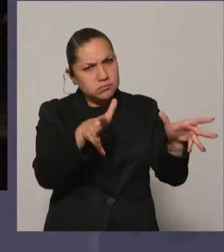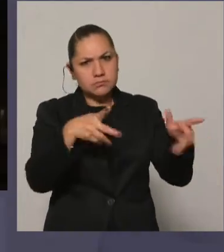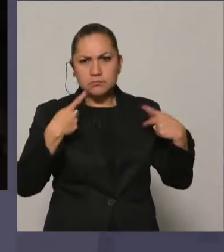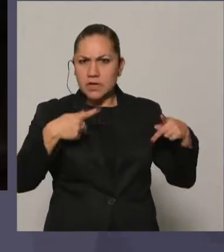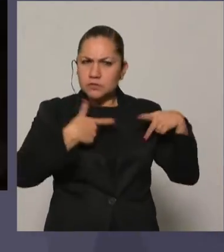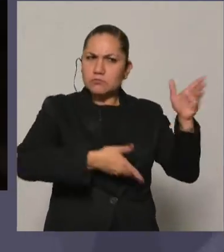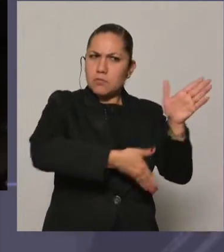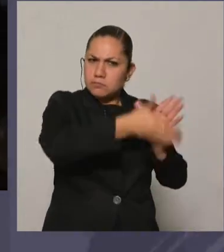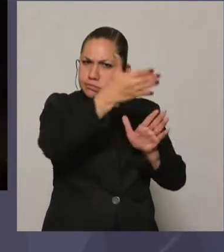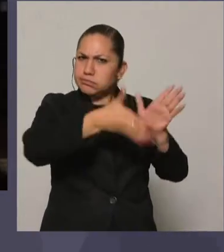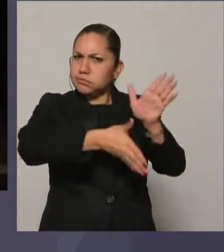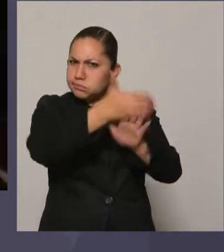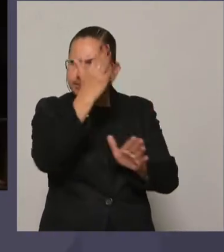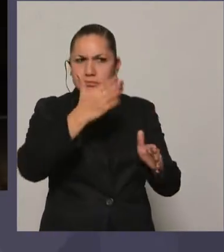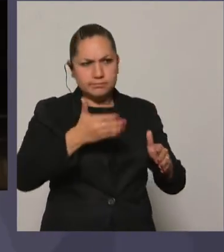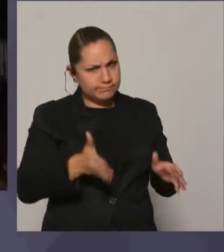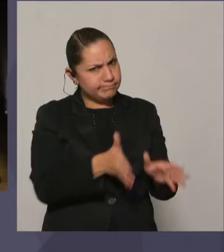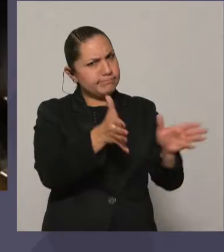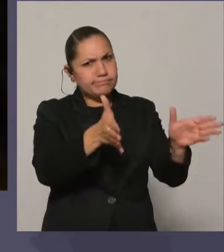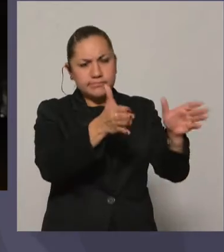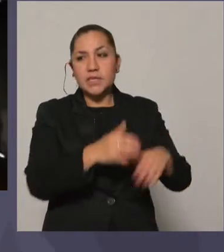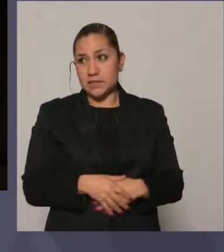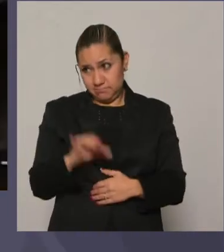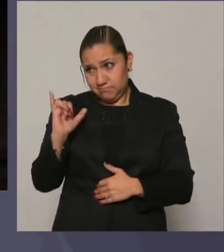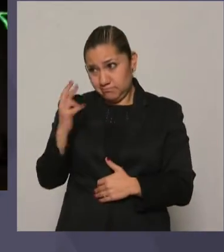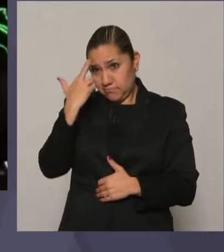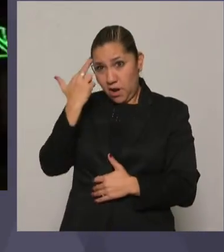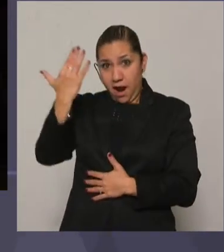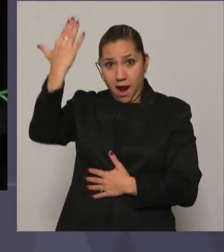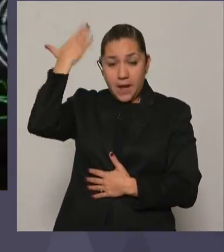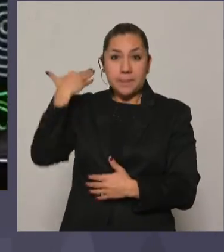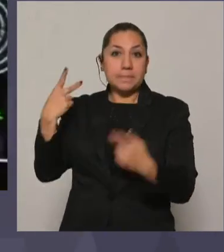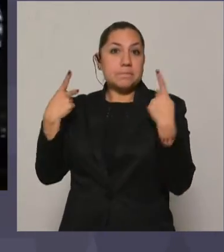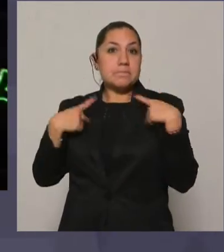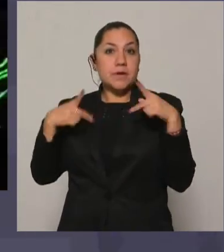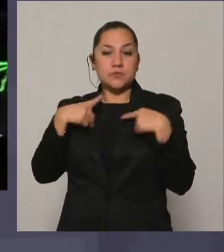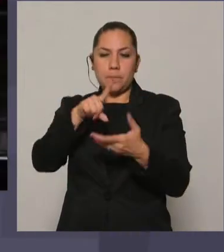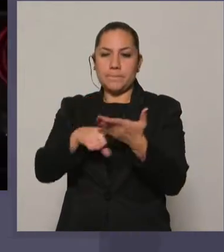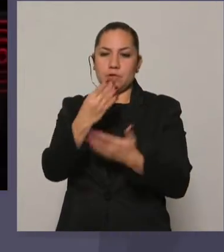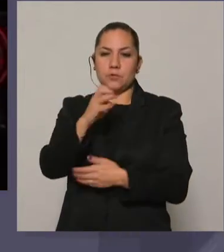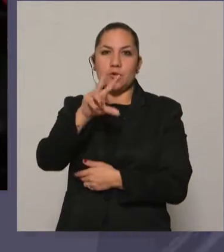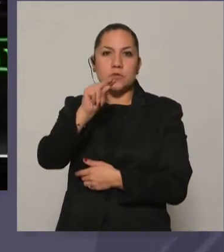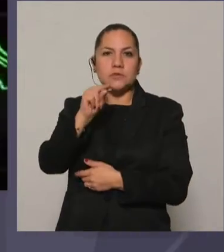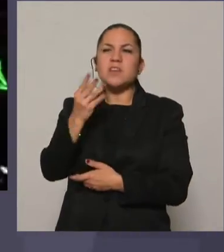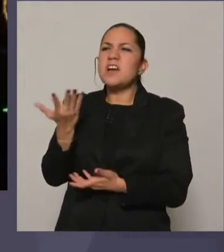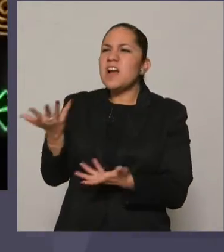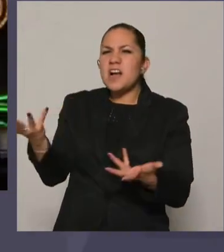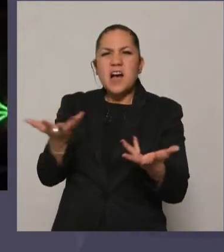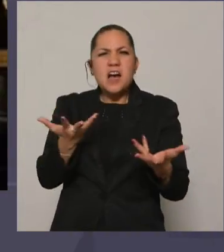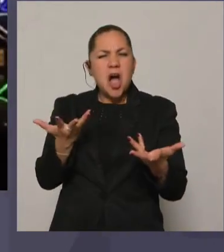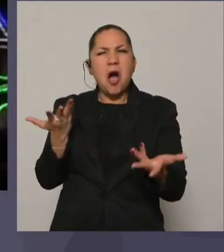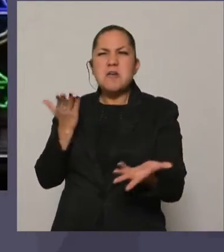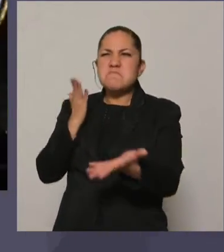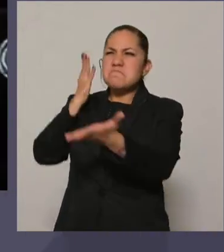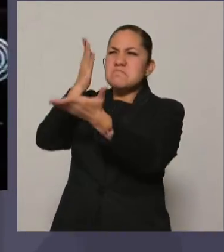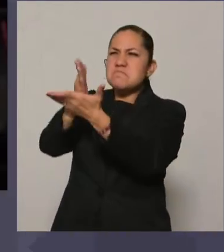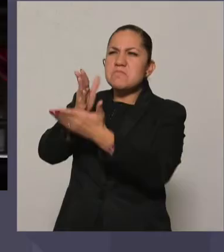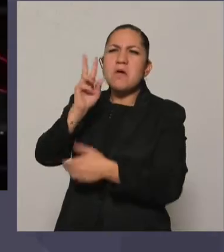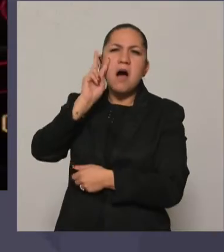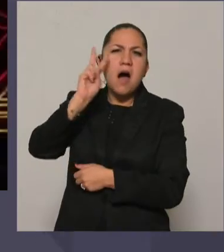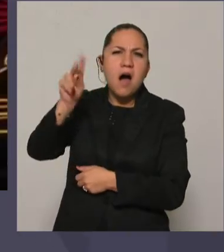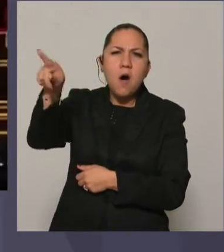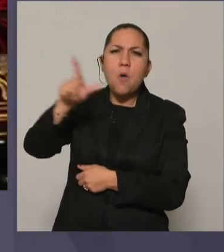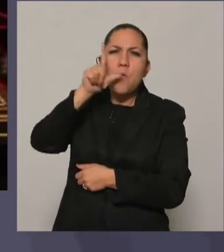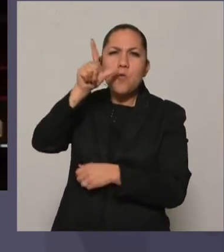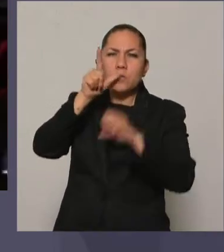solo era impresionante? Las familias salían a ver Las el luminarias. alumbrado en los años 80. Vamos a ver Sí. el alumbrado en los años 80, en los años